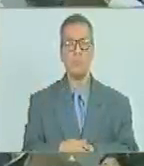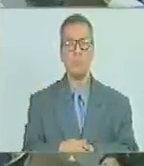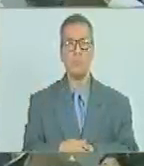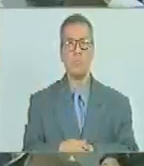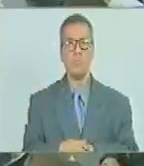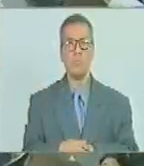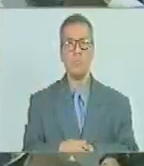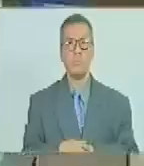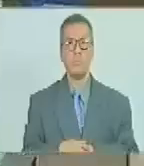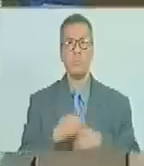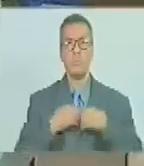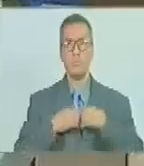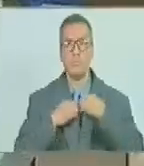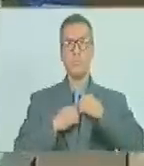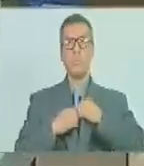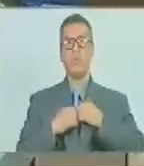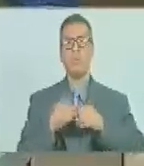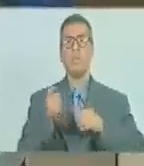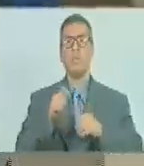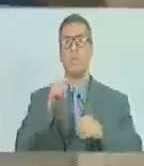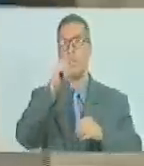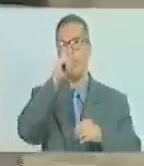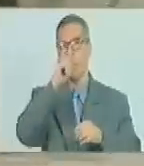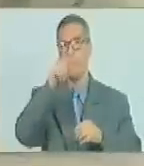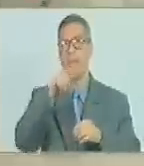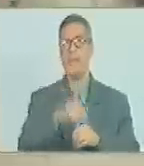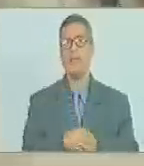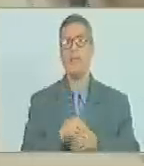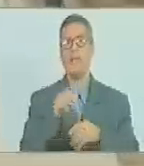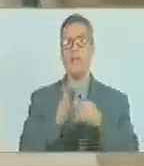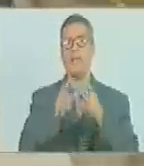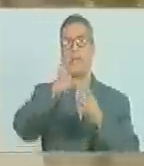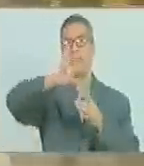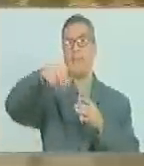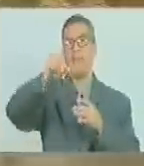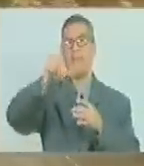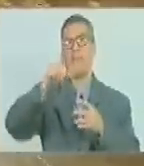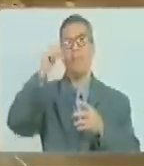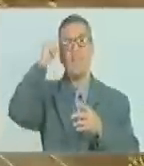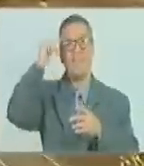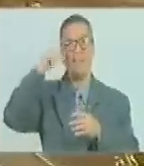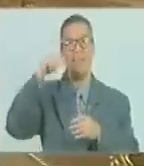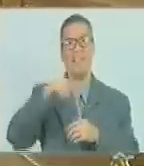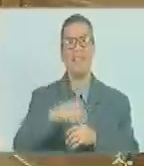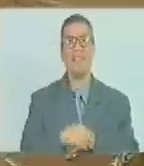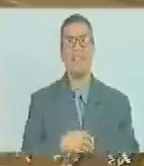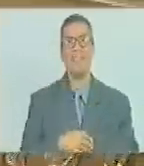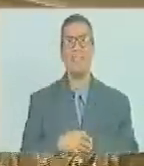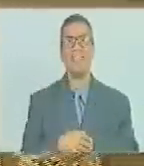Se pone un flu dos veces al año, el 5 de julio y hoy.